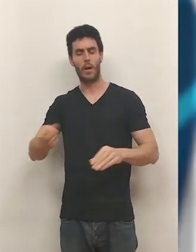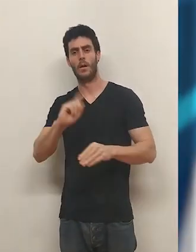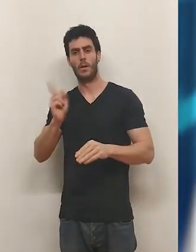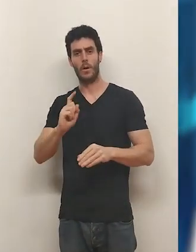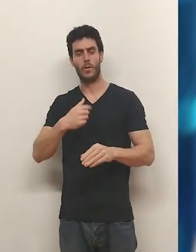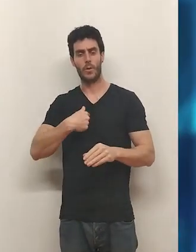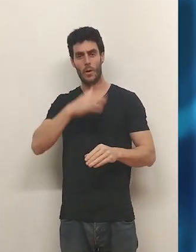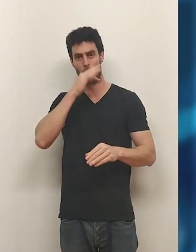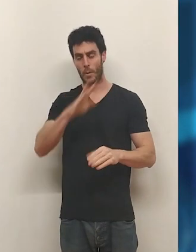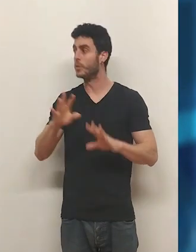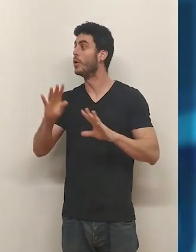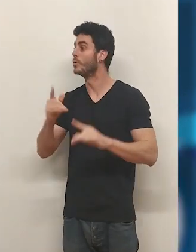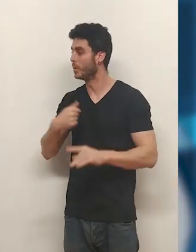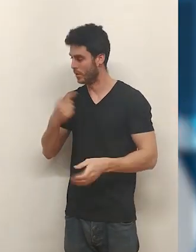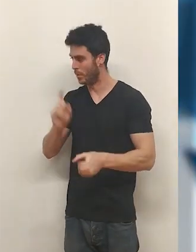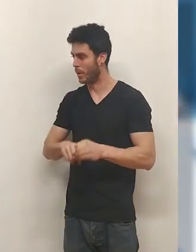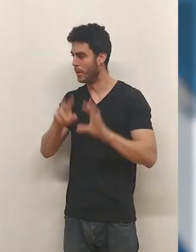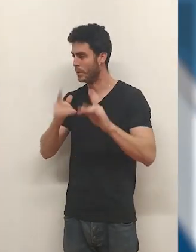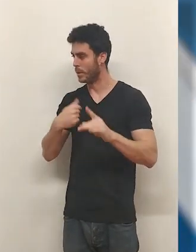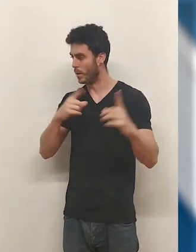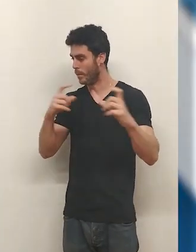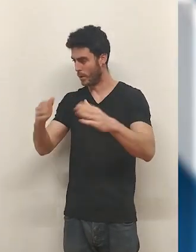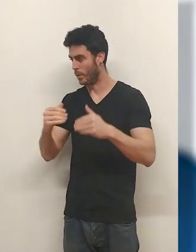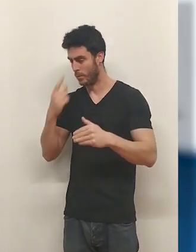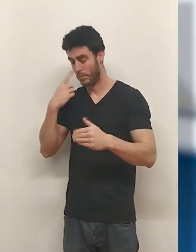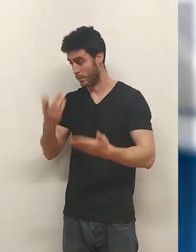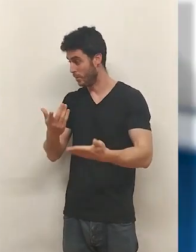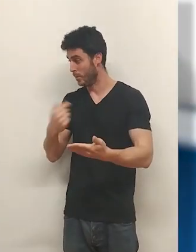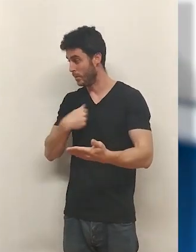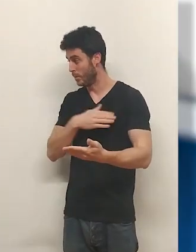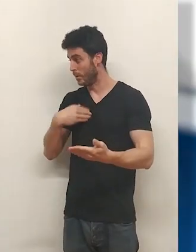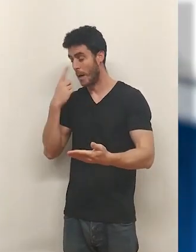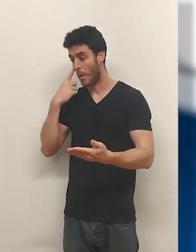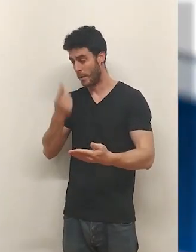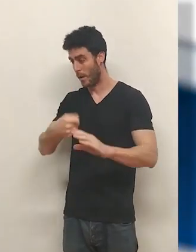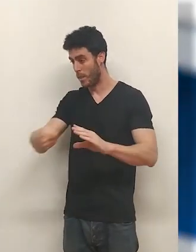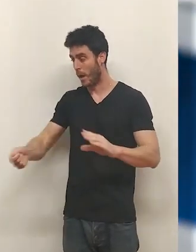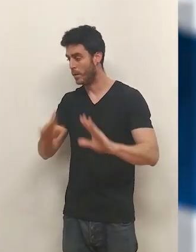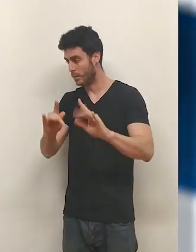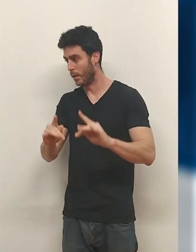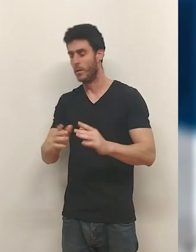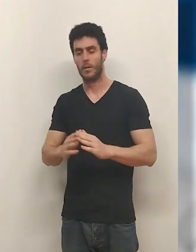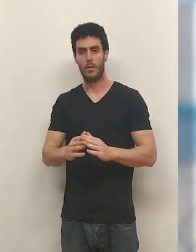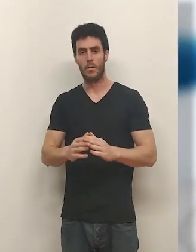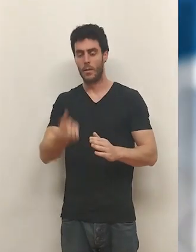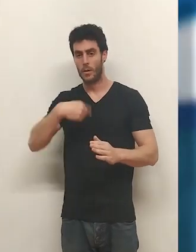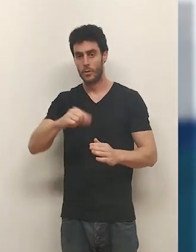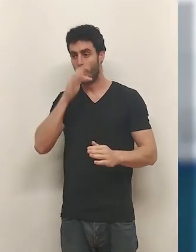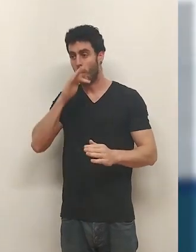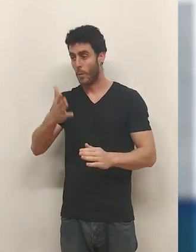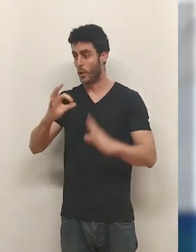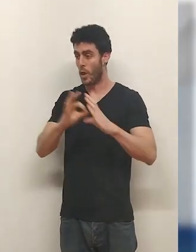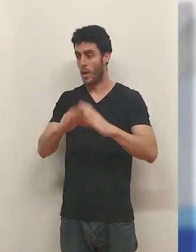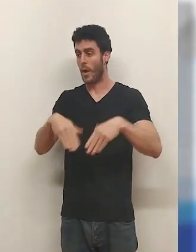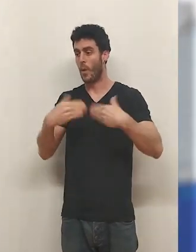comprometerme. Sí, estuve. Voy a comprobar las fotos. No me veía usted repartiendo merchandising. Sin embargo, nosotros nos hemos